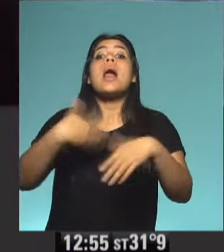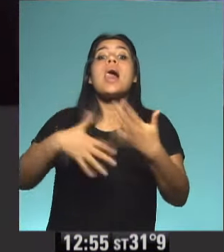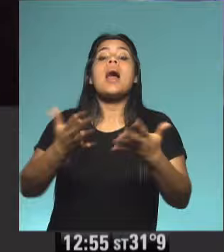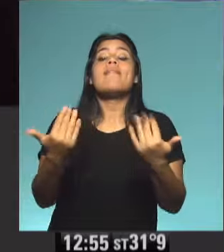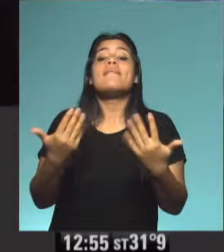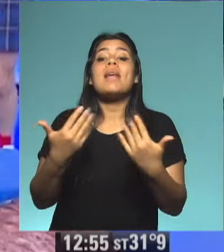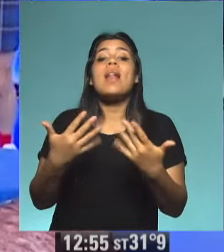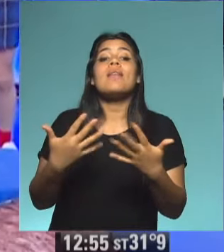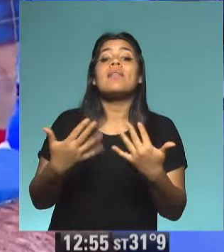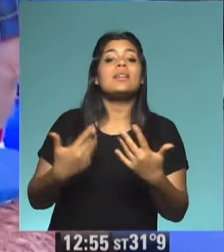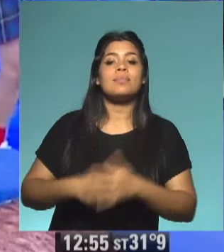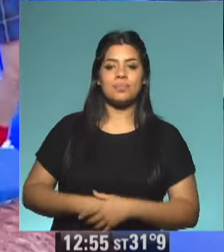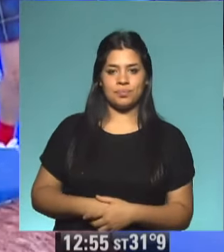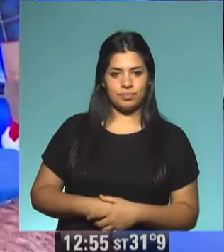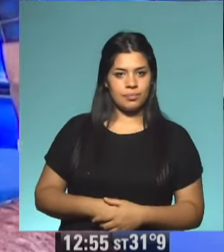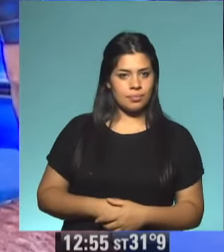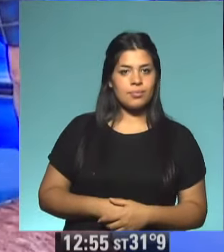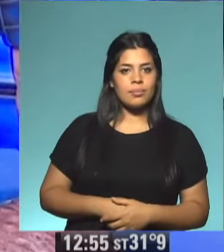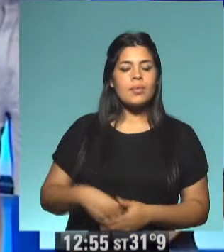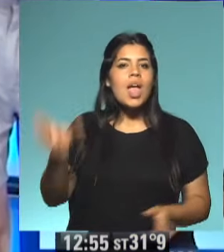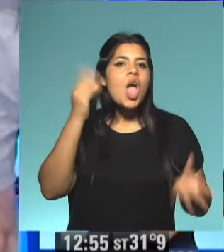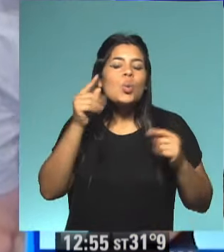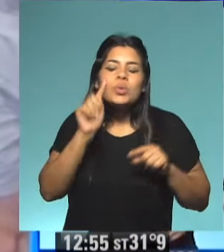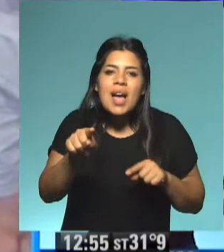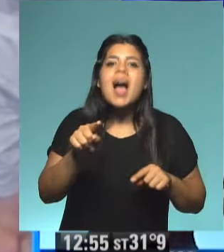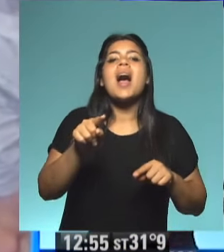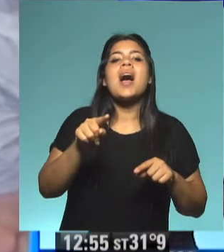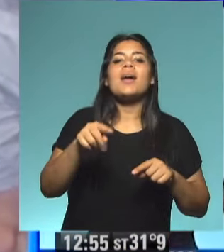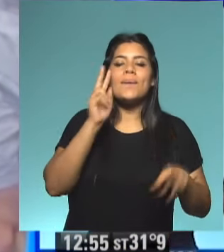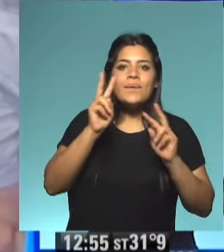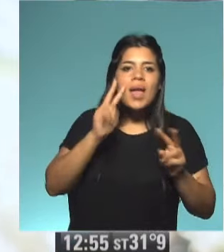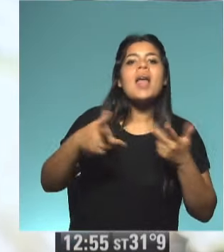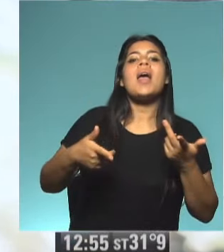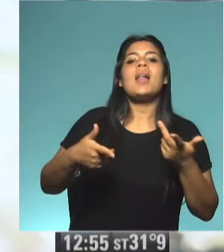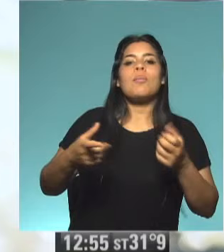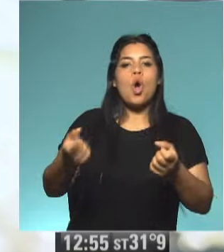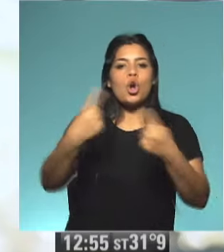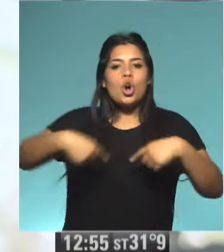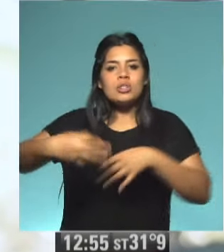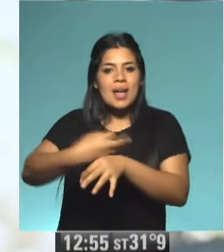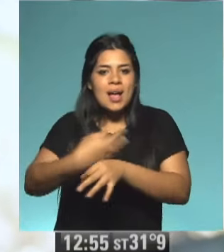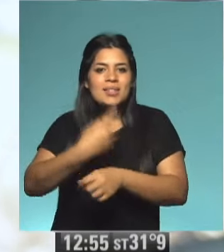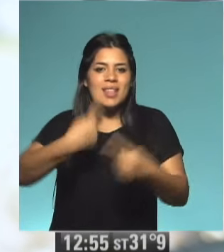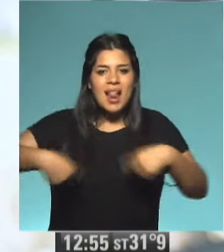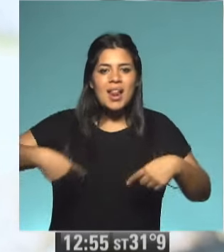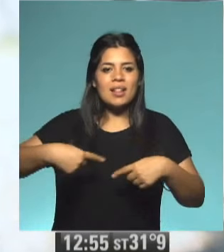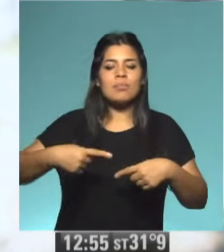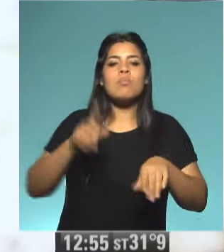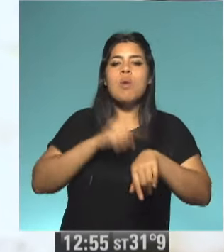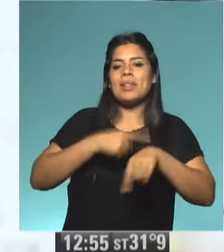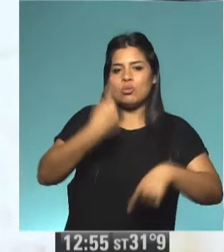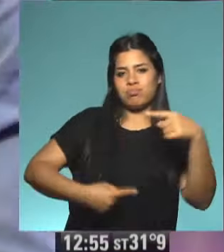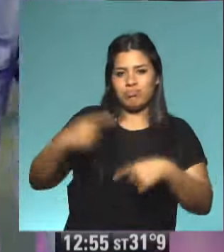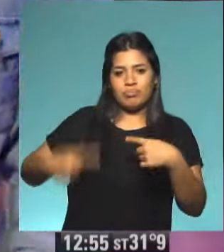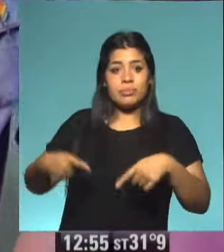libro. Revolvemos. Así que poder escuchar su voz, sus aportes, a través de esos momentos distintos que también los tiene